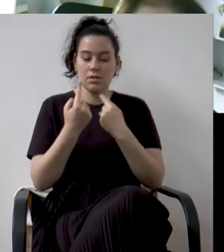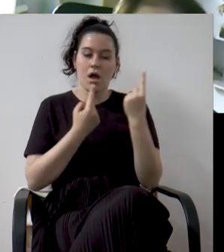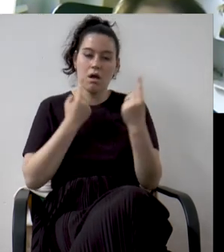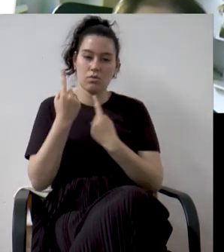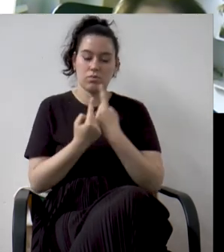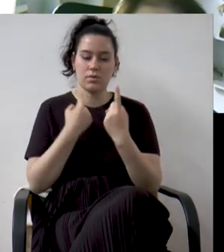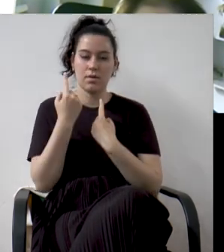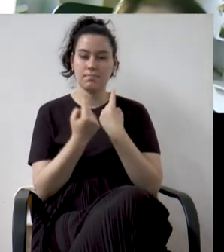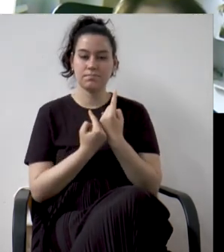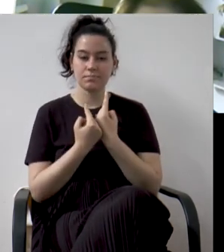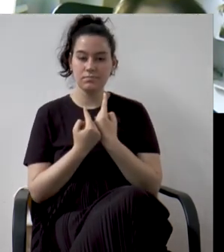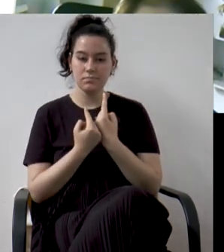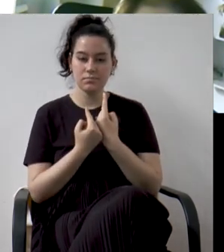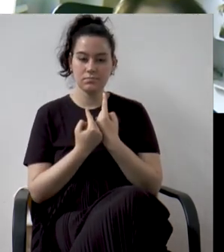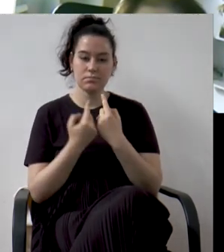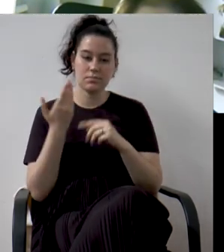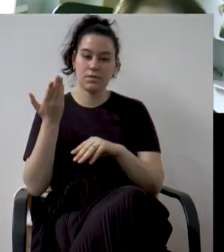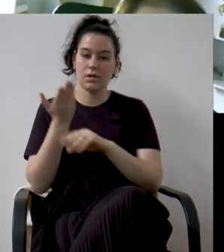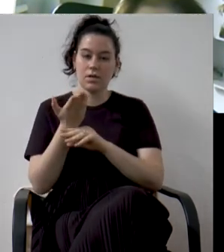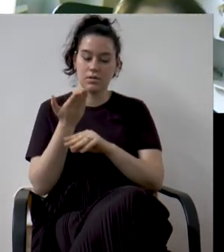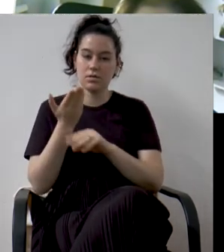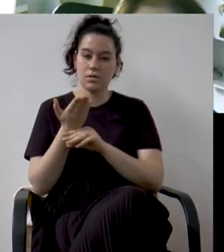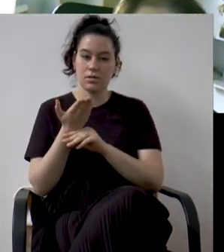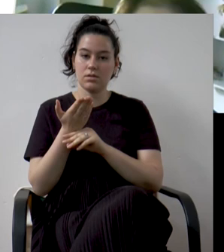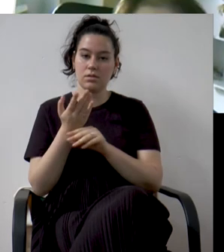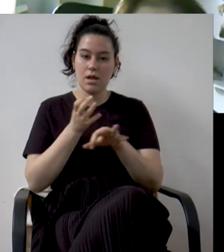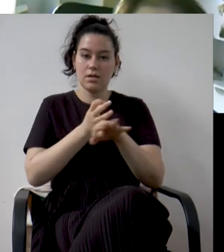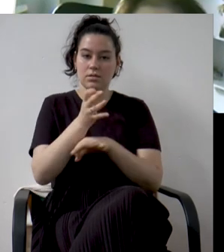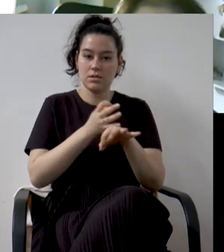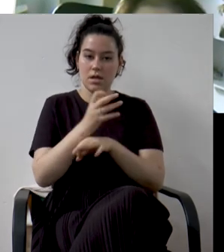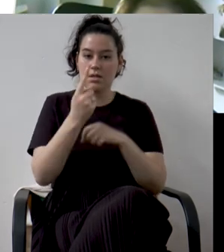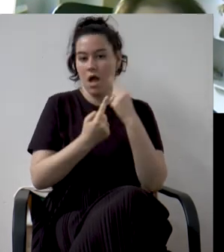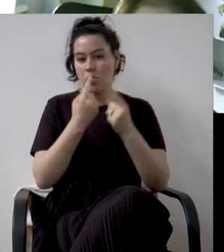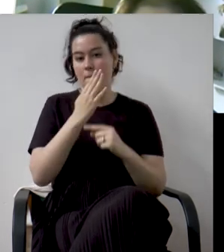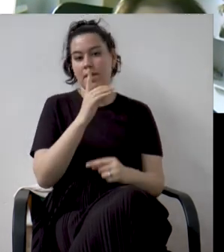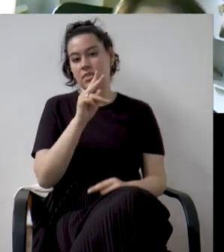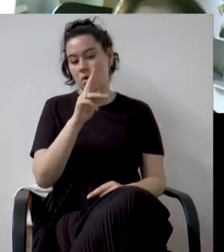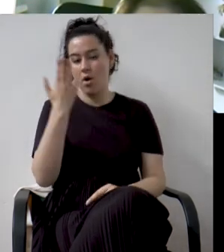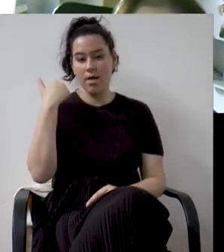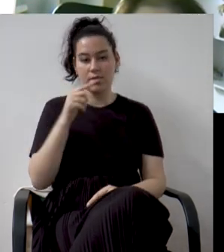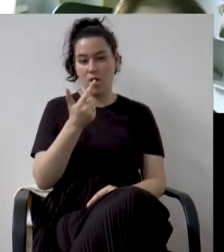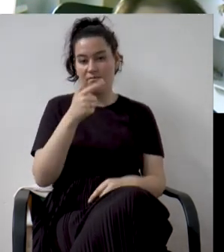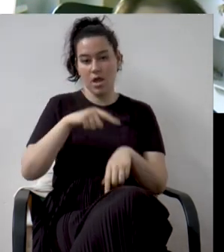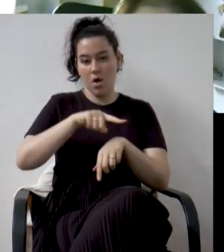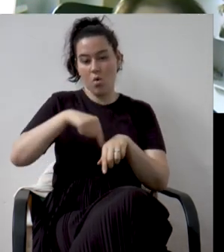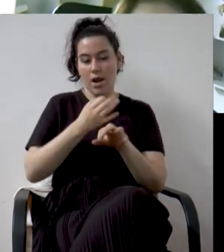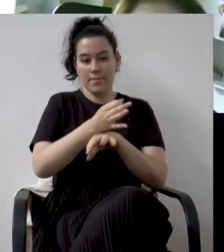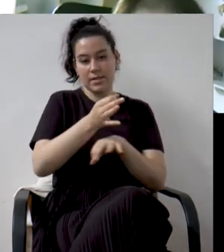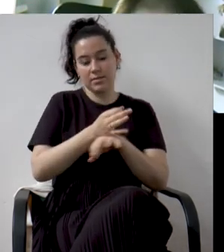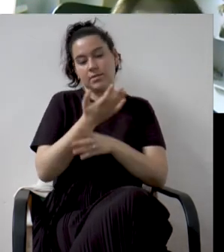sesiones la exigencia de cargo horario de enseñanza de algunos PDU que no tenían cargo horario destinado a la enseñanza,